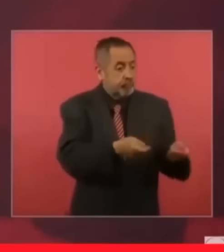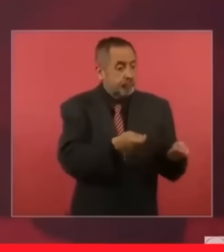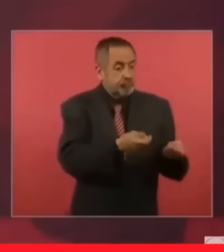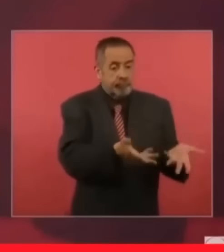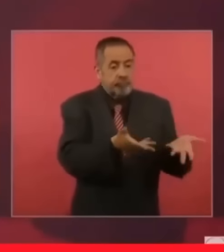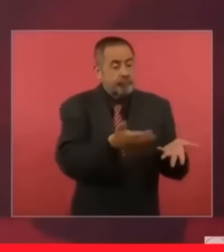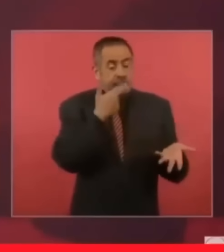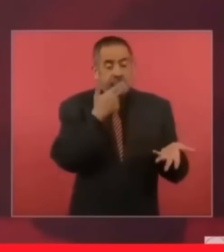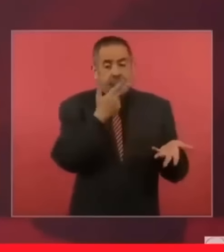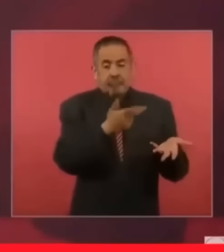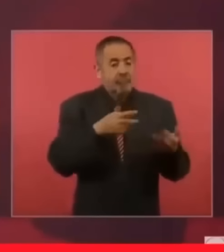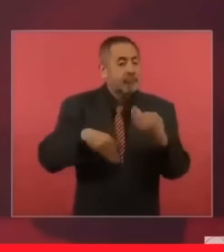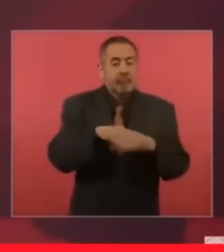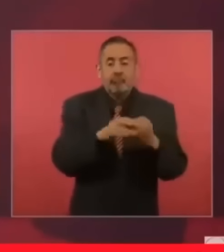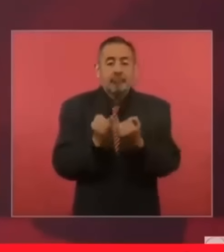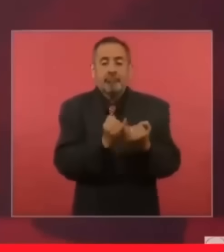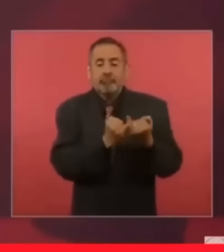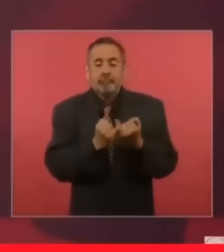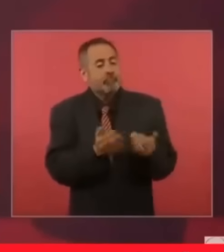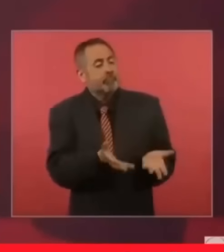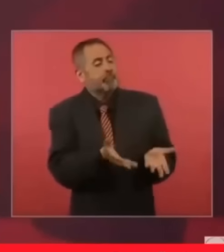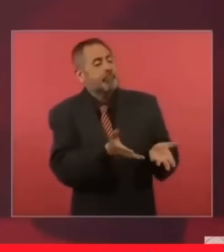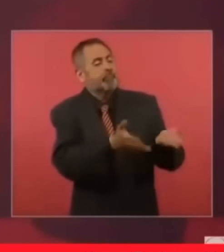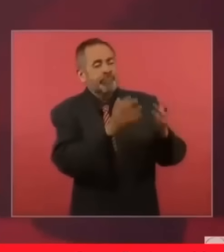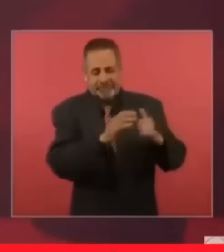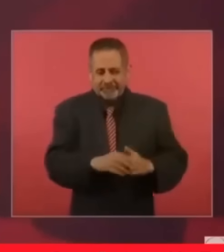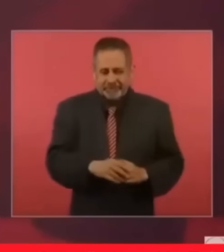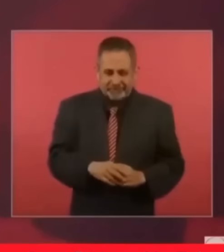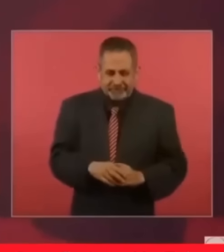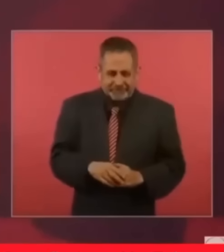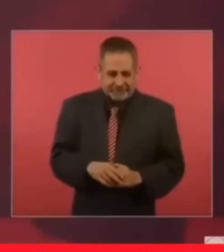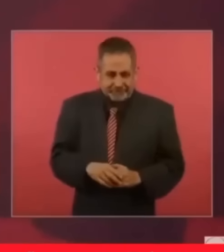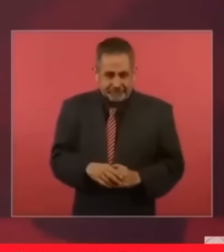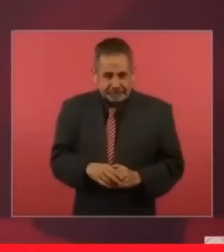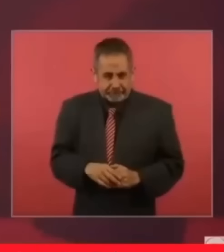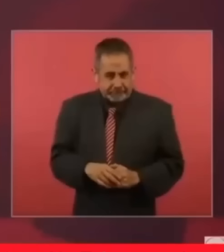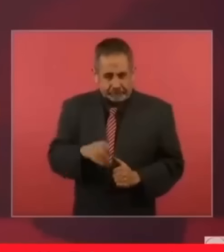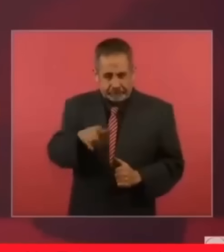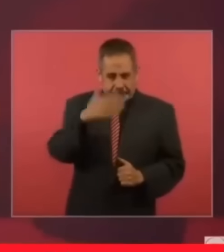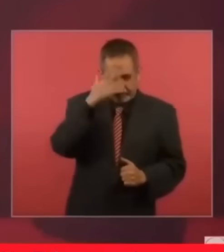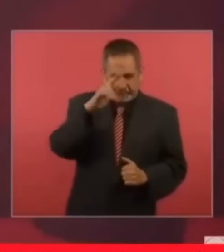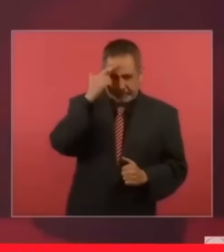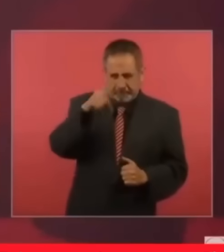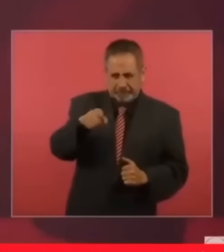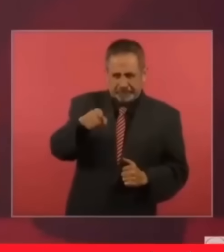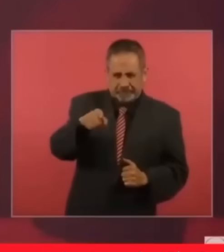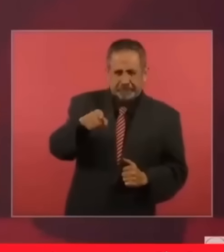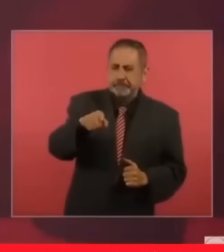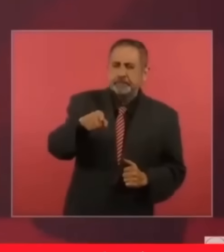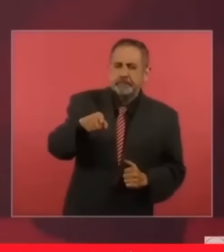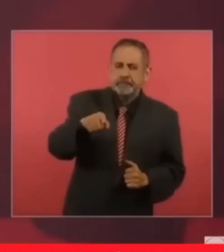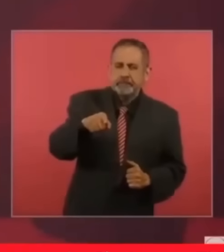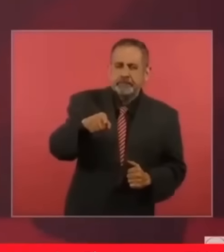para exaltar a nuestros adversarios. Yo recuerdo que cuando